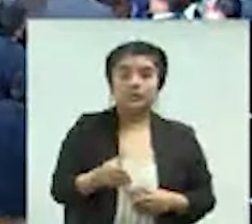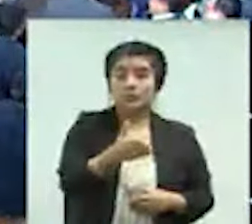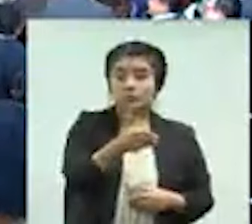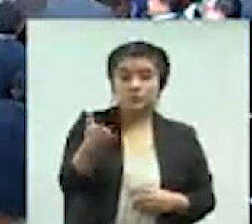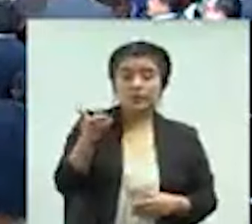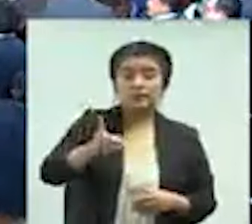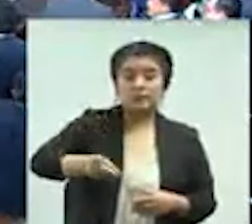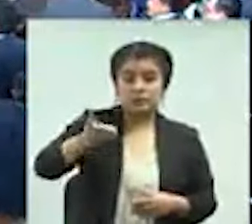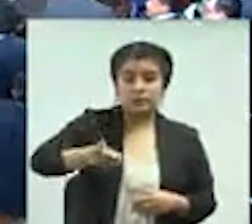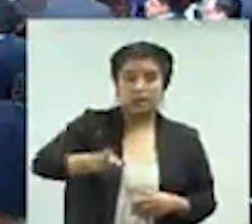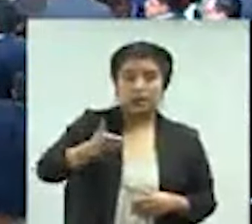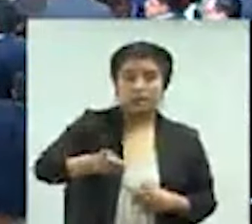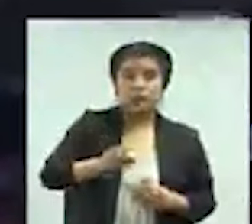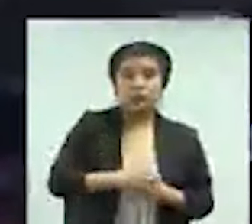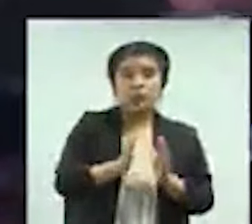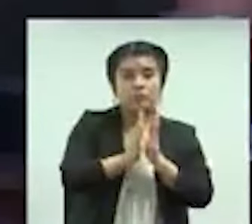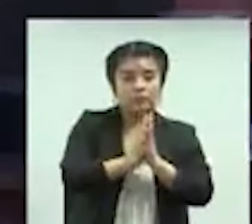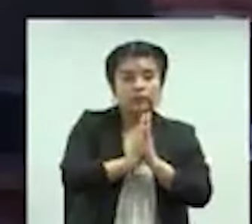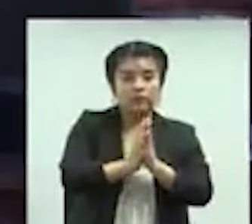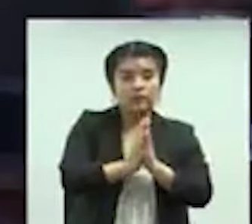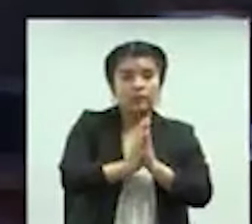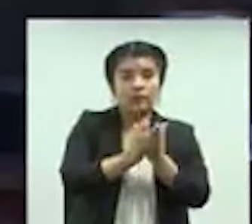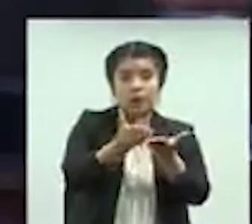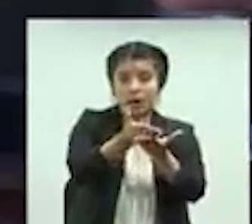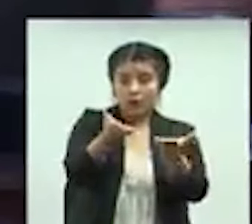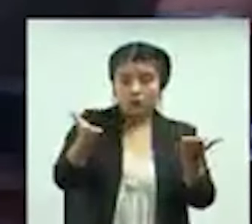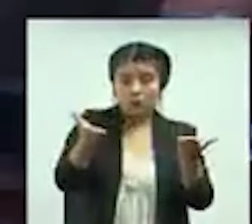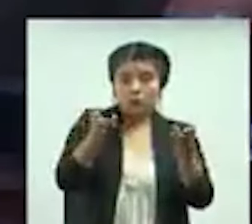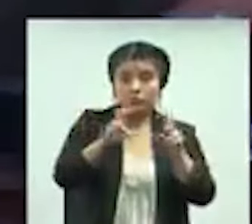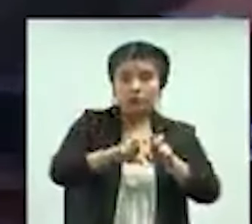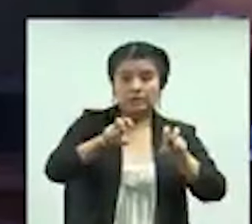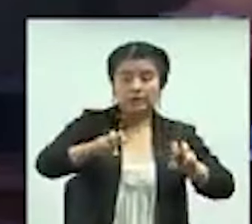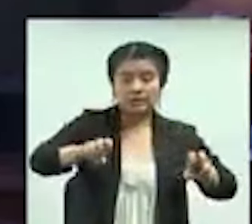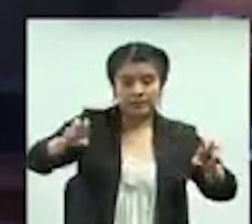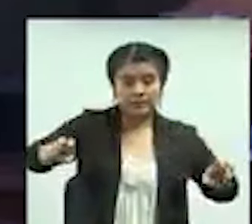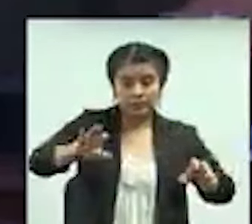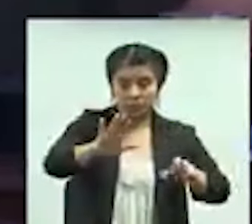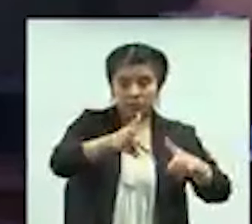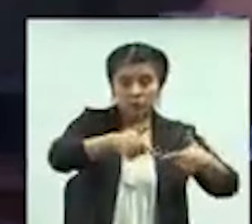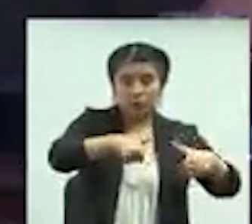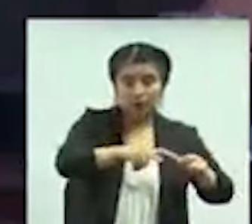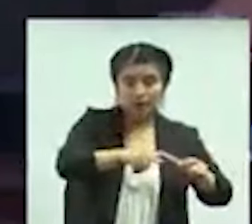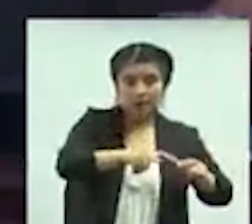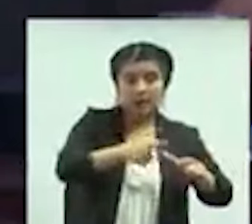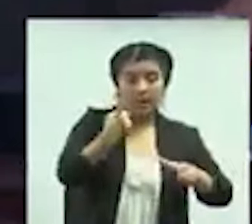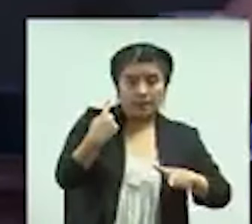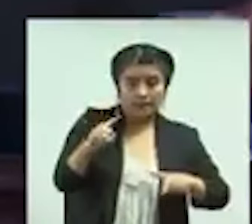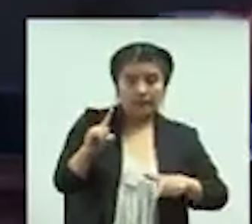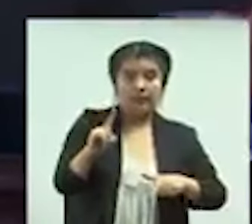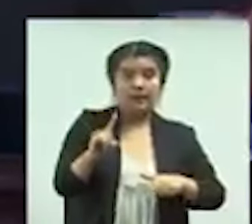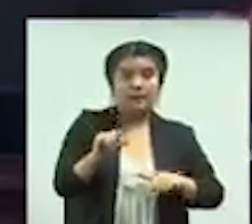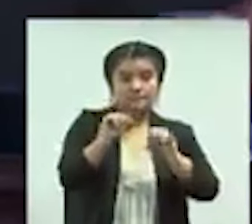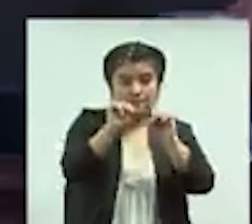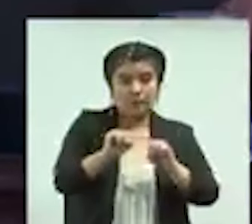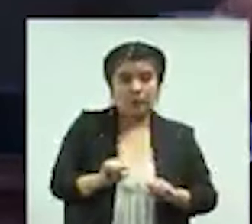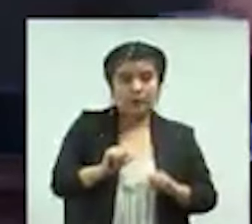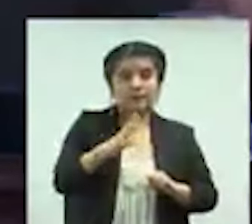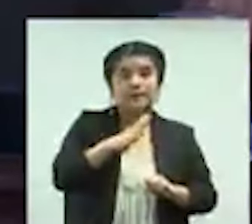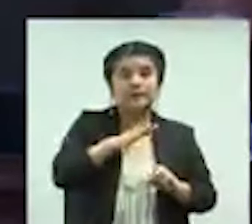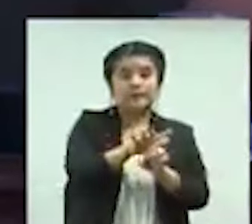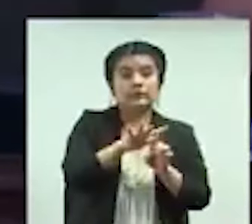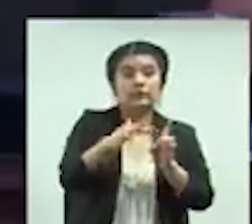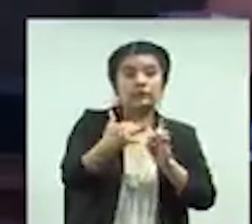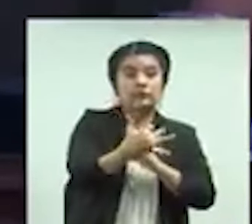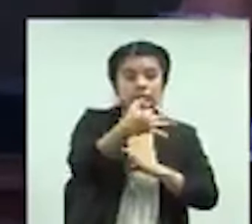Compañeros diputados, les ruego por favor a todos ocupar su curul para generar